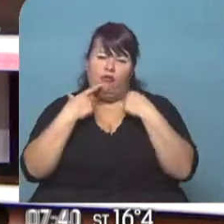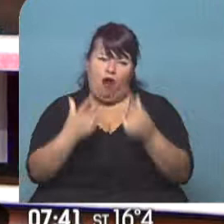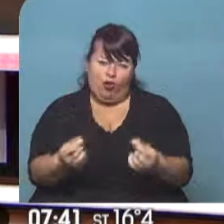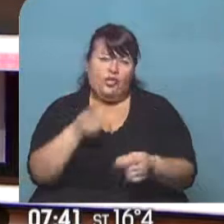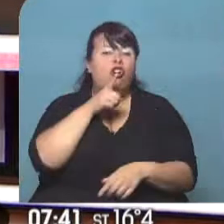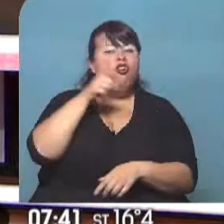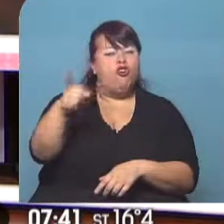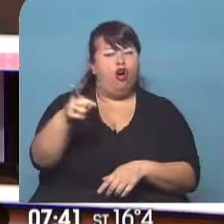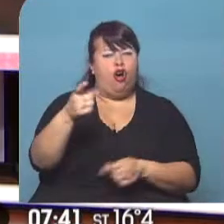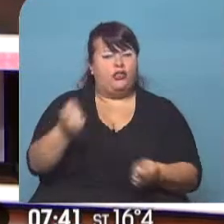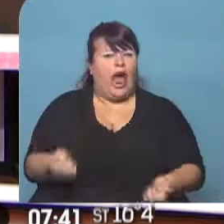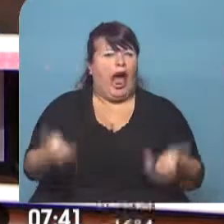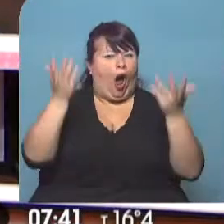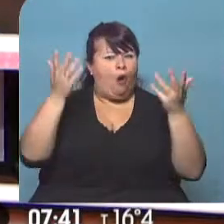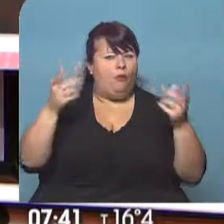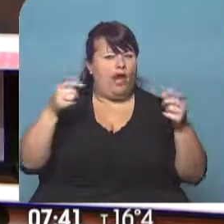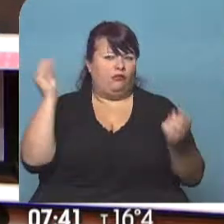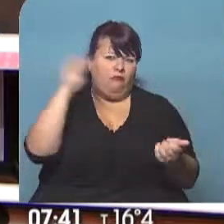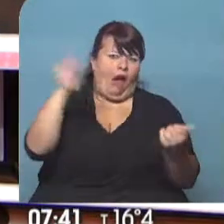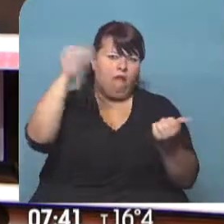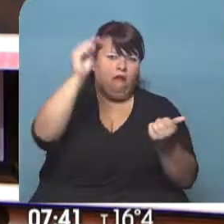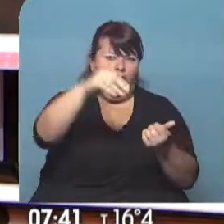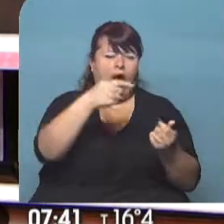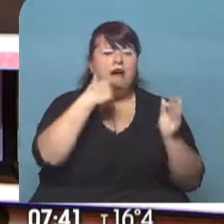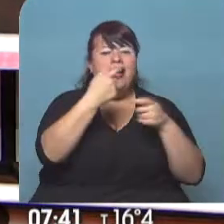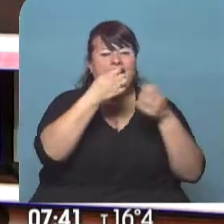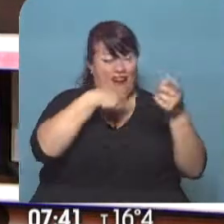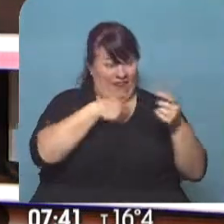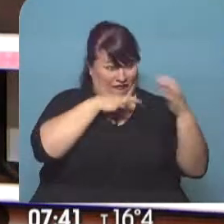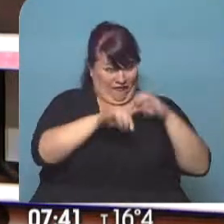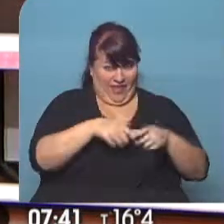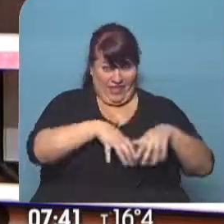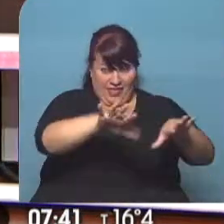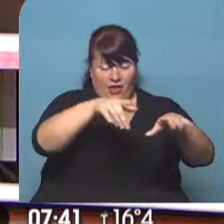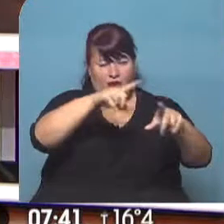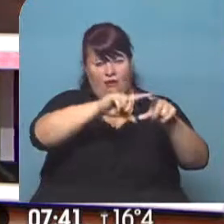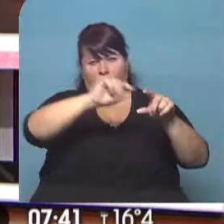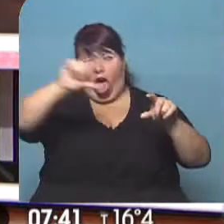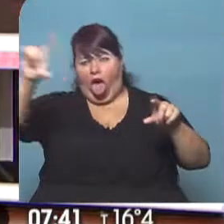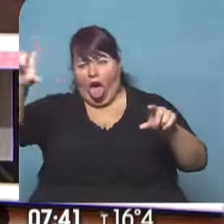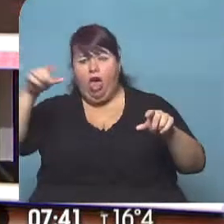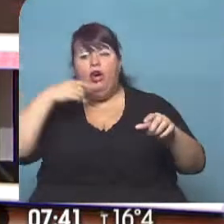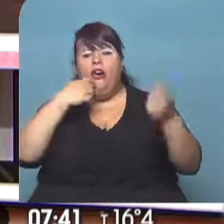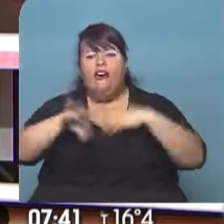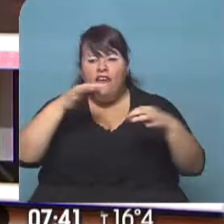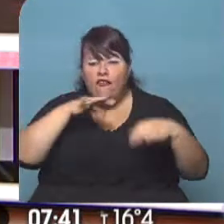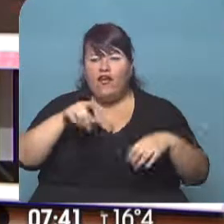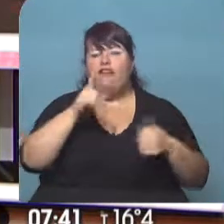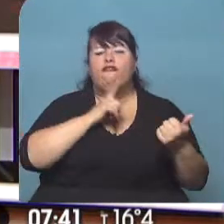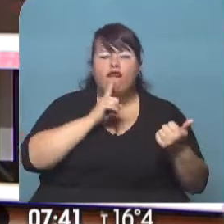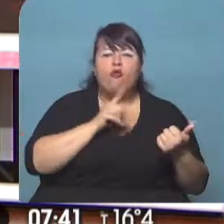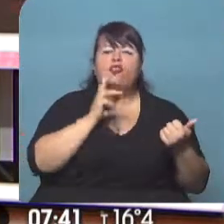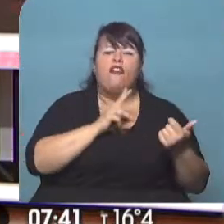en contra del incremento del recargo en la cadena de valor. De esta manera vendieron sus productos,